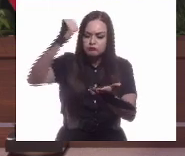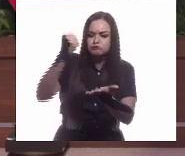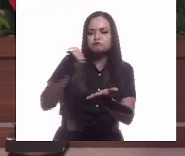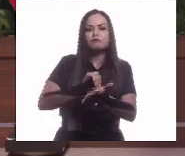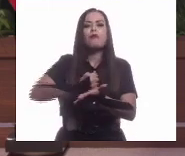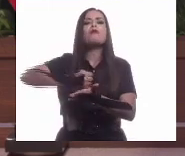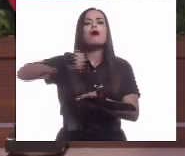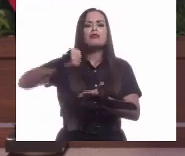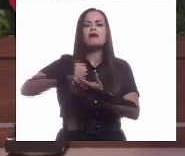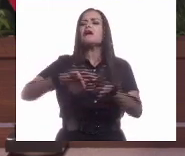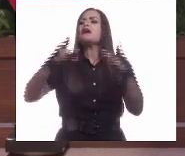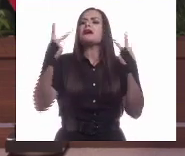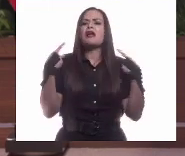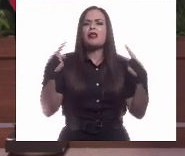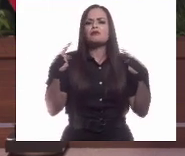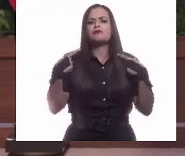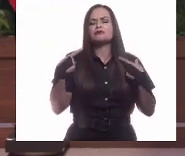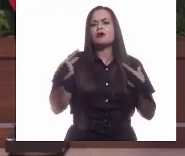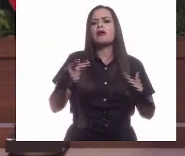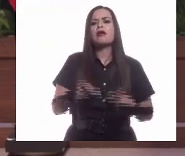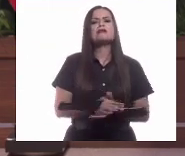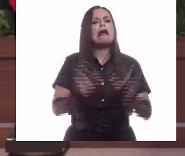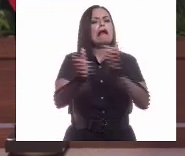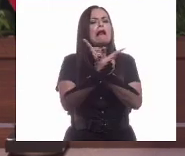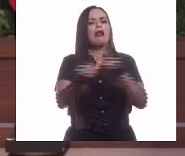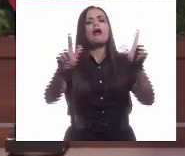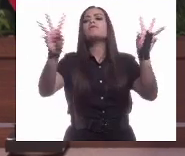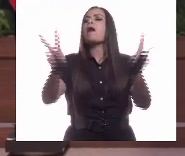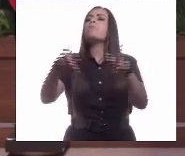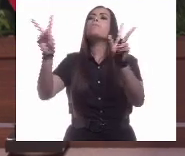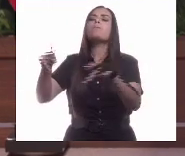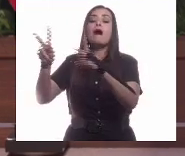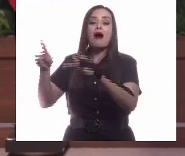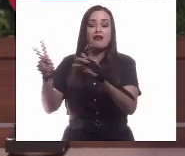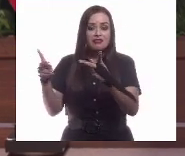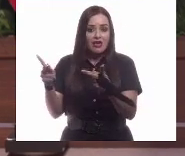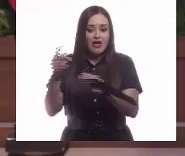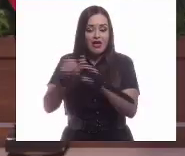nuestros ganaderos pueden comercializar libremente